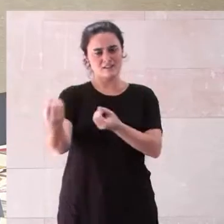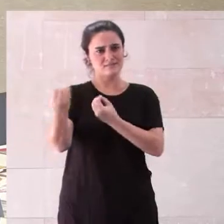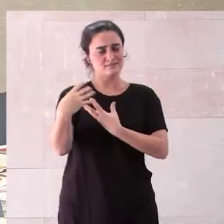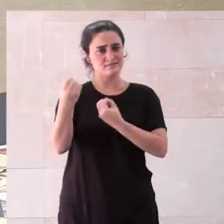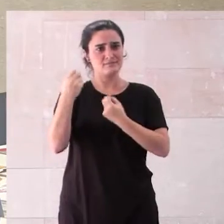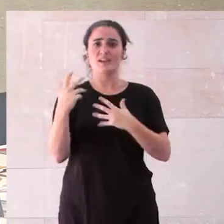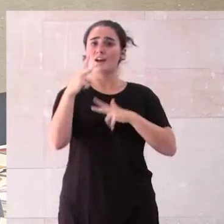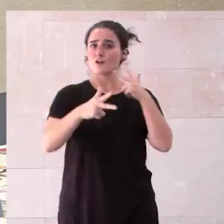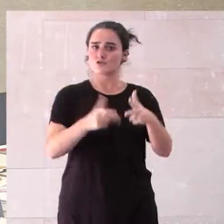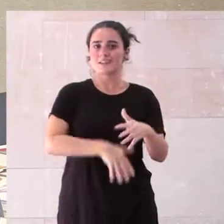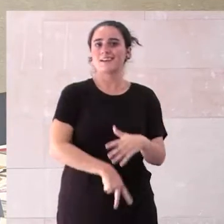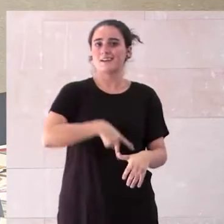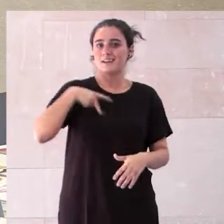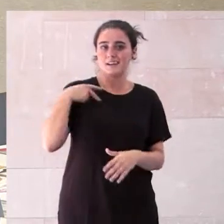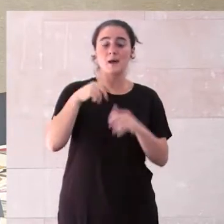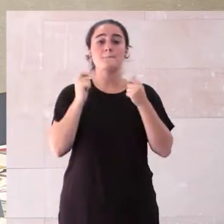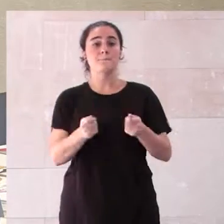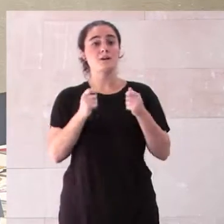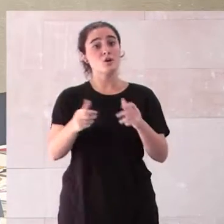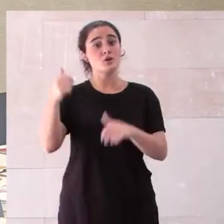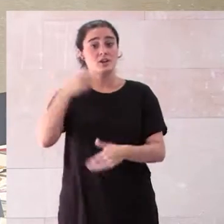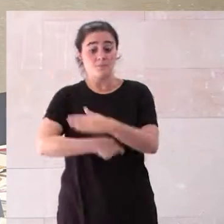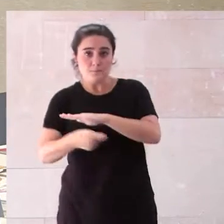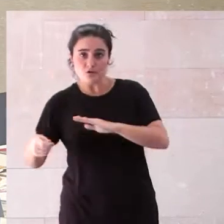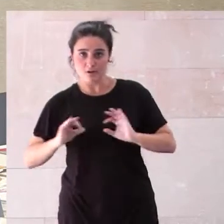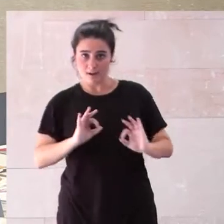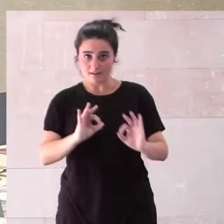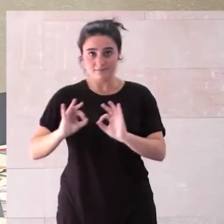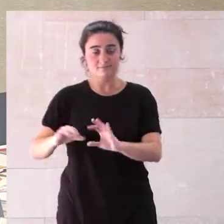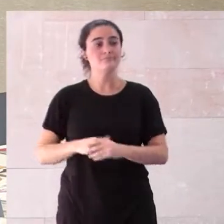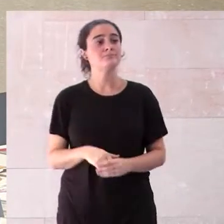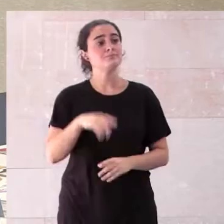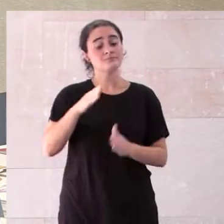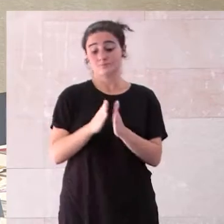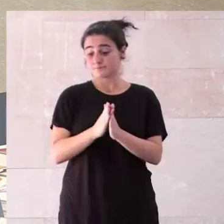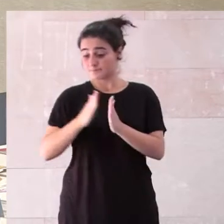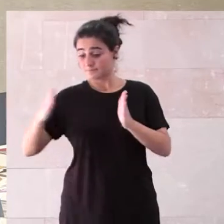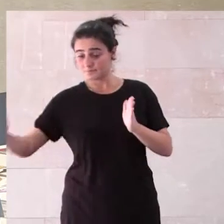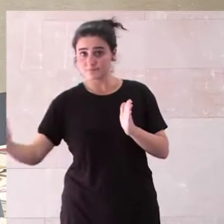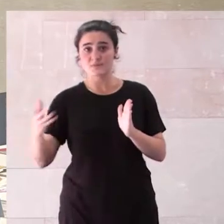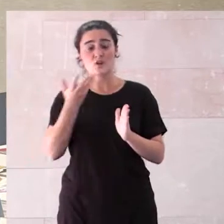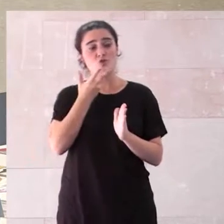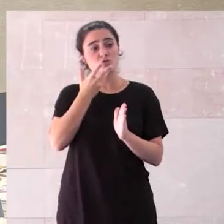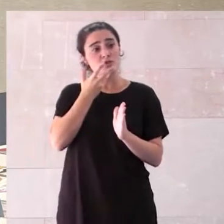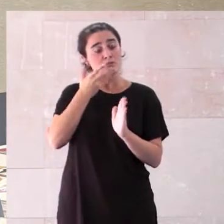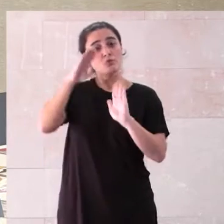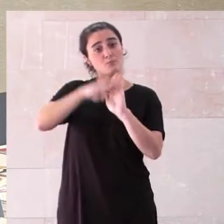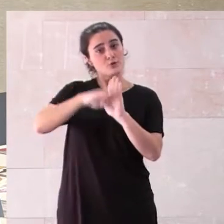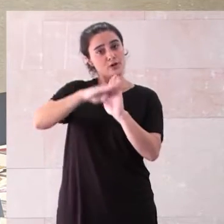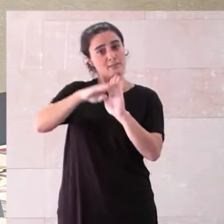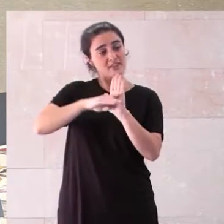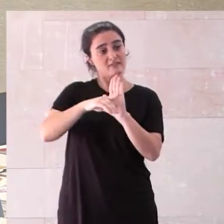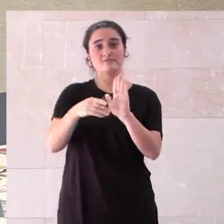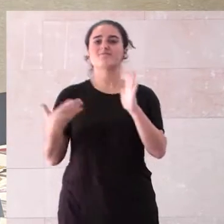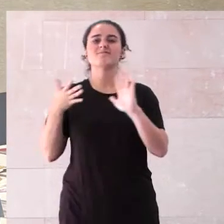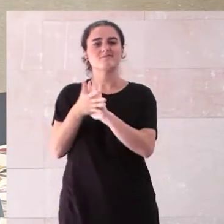de Euskadi en general, de Basauri y de Gasteiz en particular. A continuación también conoceremos parte de la programación de la mano de unas dinamizadoras,